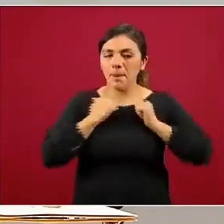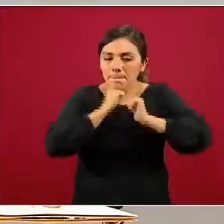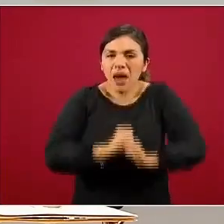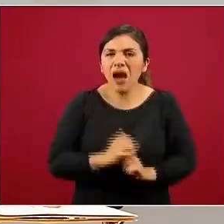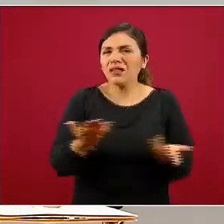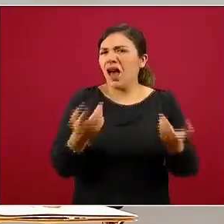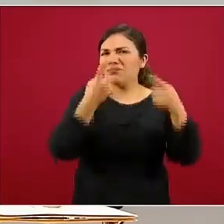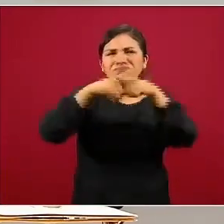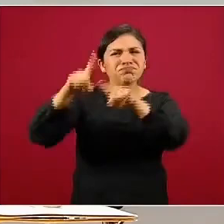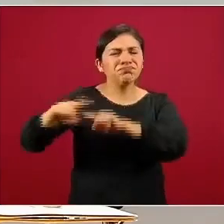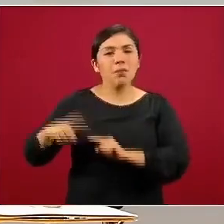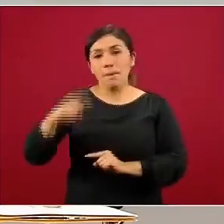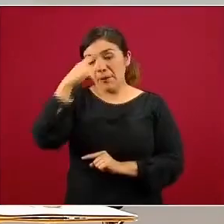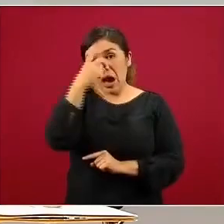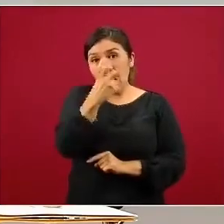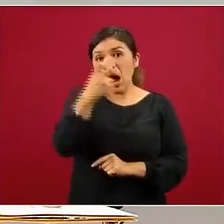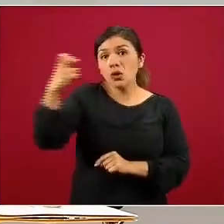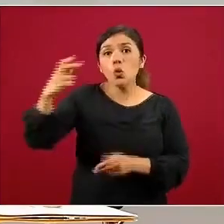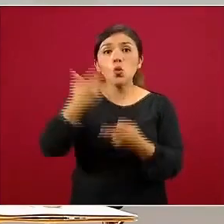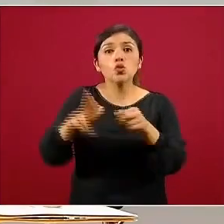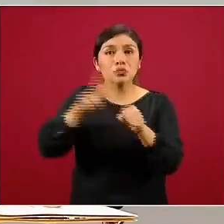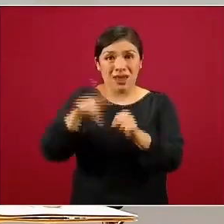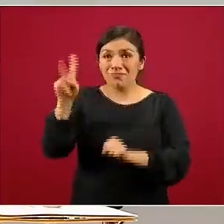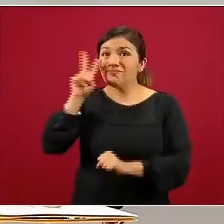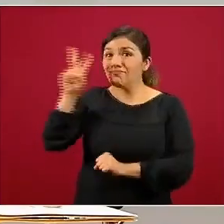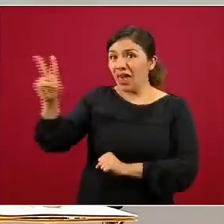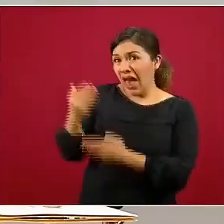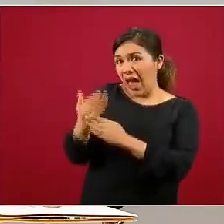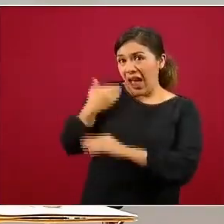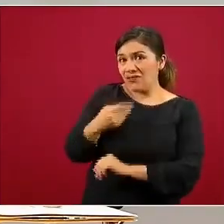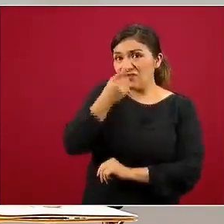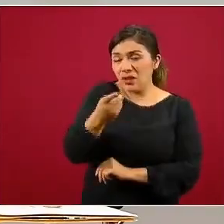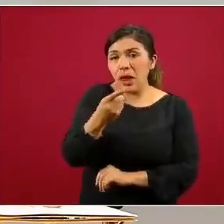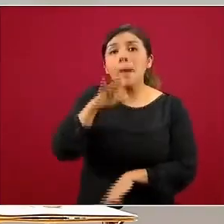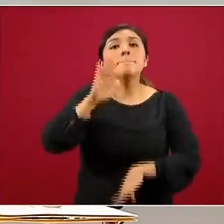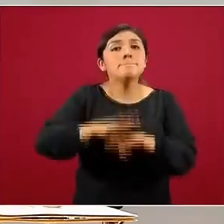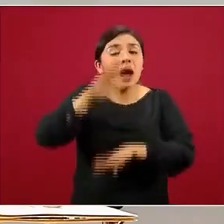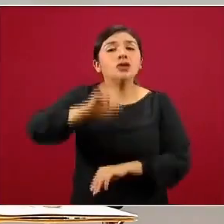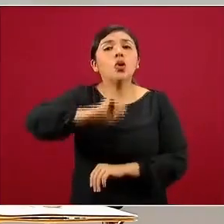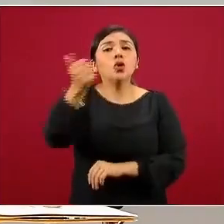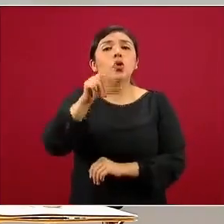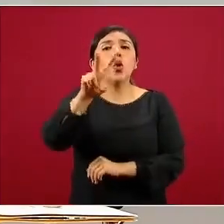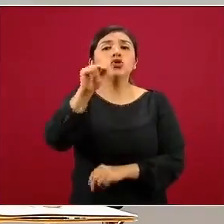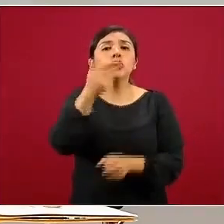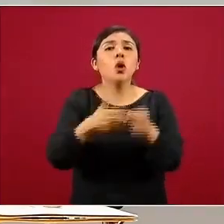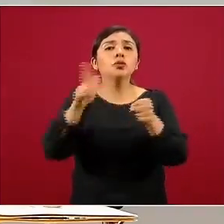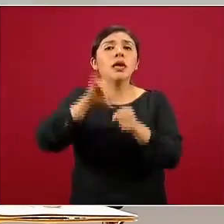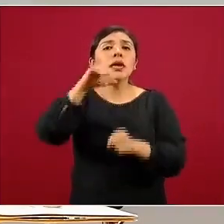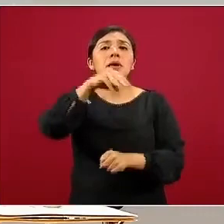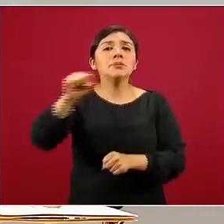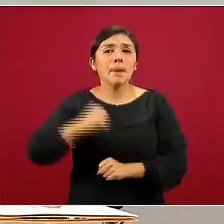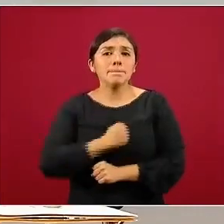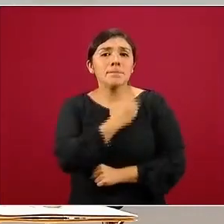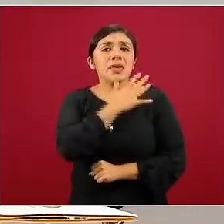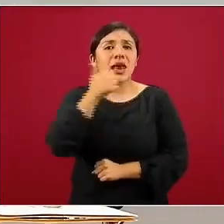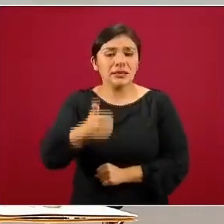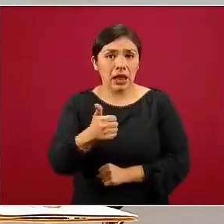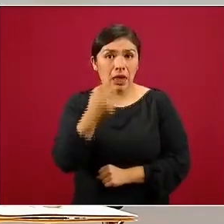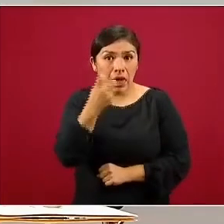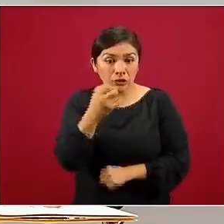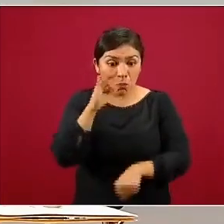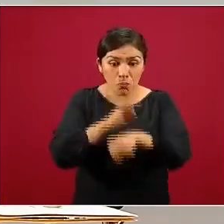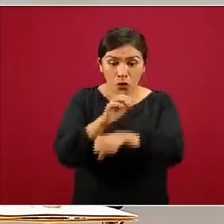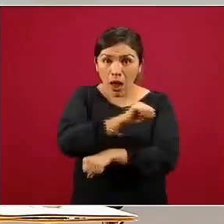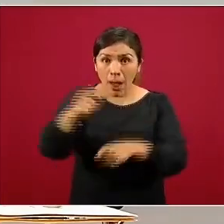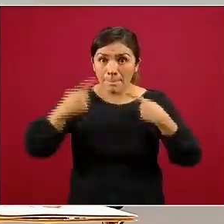batas, en todos estos hospitales que acabamos de ver, más los 80 hospitales del IMSS Bienestar. Entonces, la